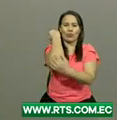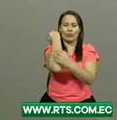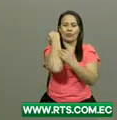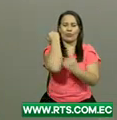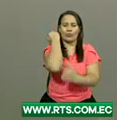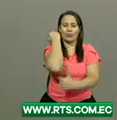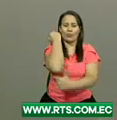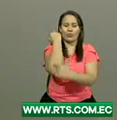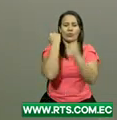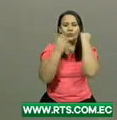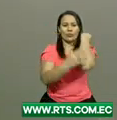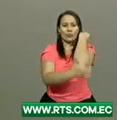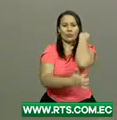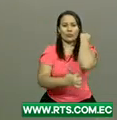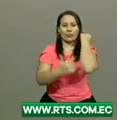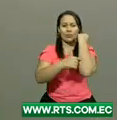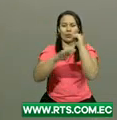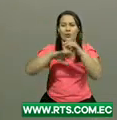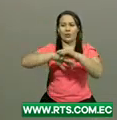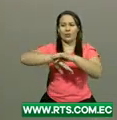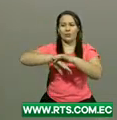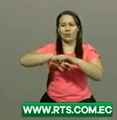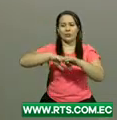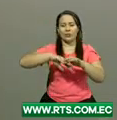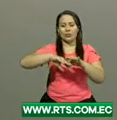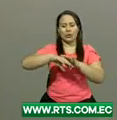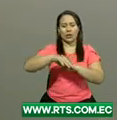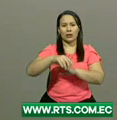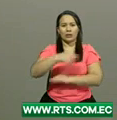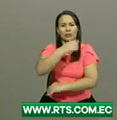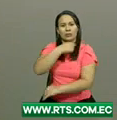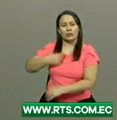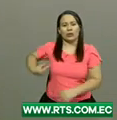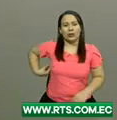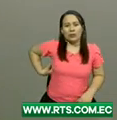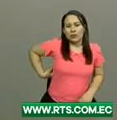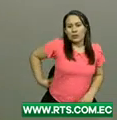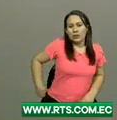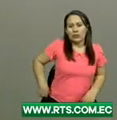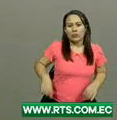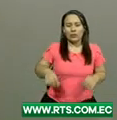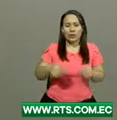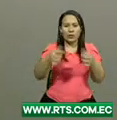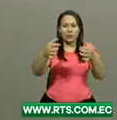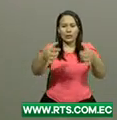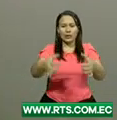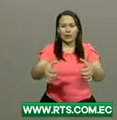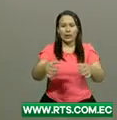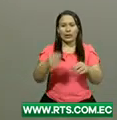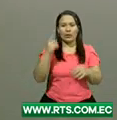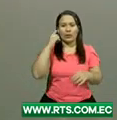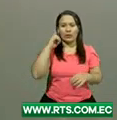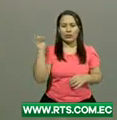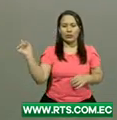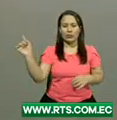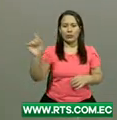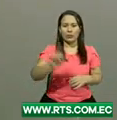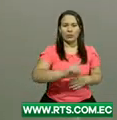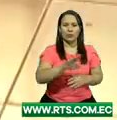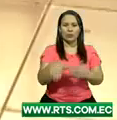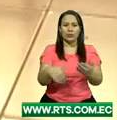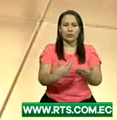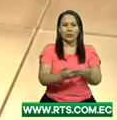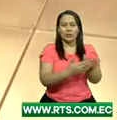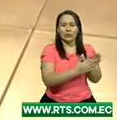del antebrazo muñecas dedos pulgares columna caderas rodillas tobillos y dedos de los pies y todos por pequeños